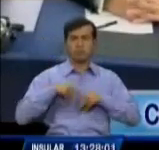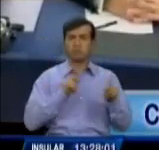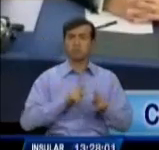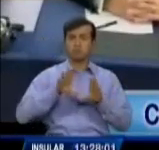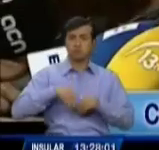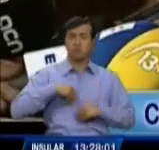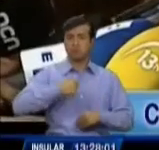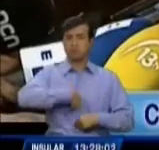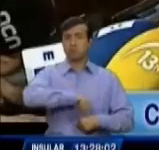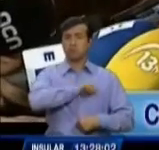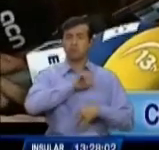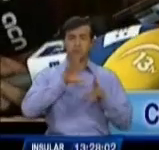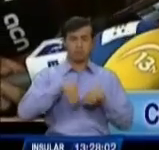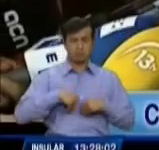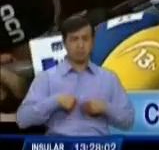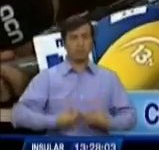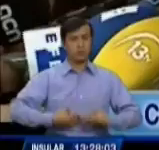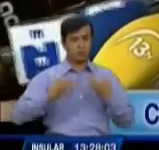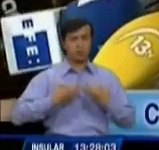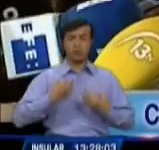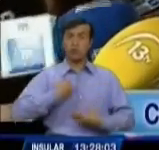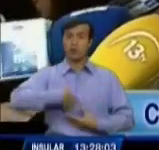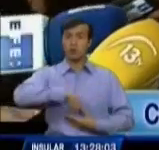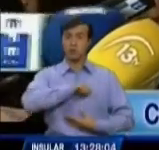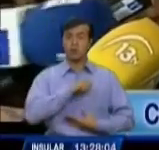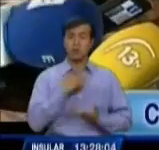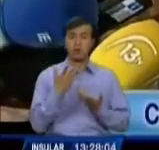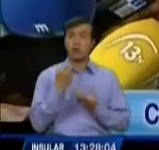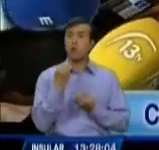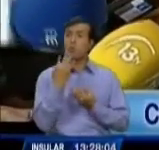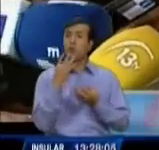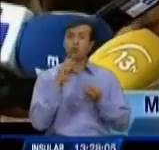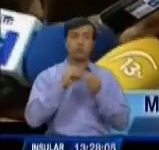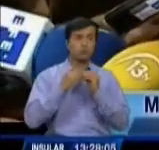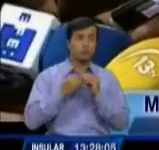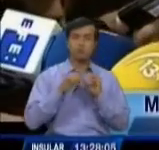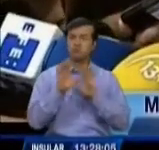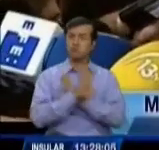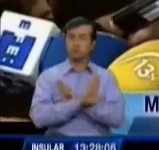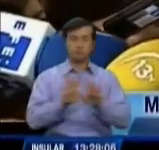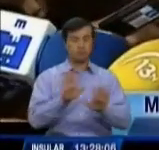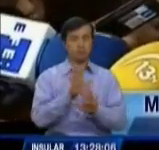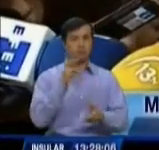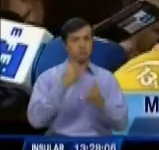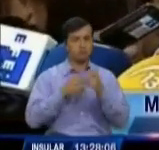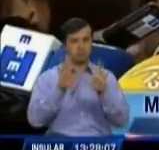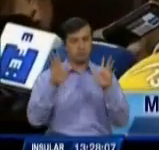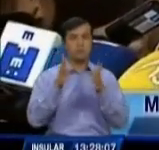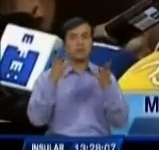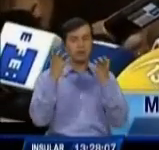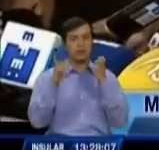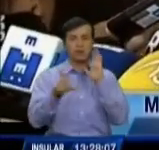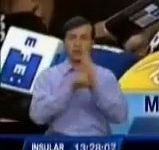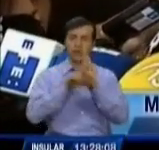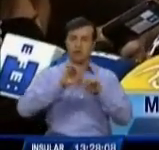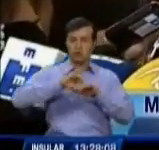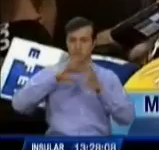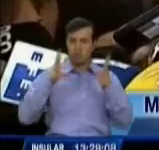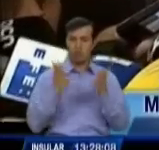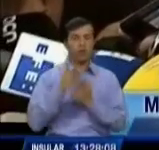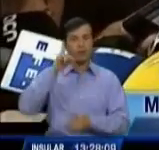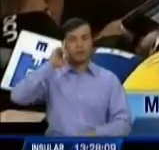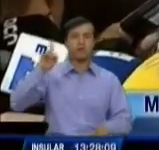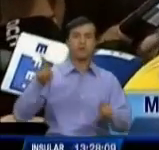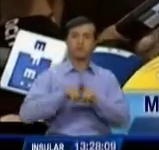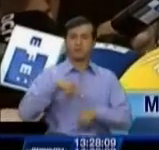ellos España. España va a ser solidario, no vamos a discutir las cifras. Lo que sí quiero es que haya una política global y vayamos